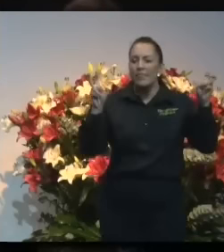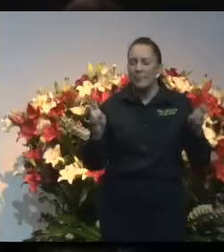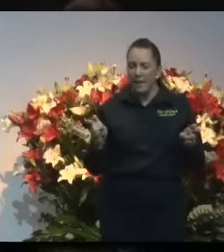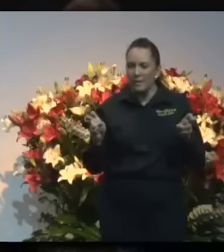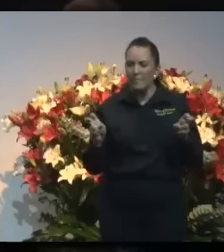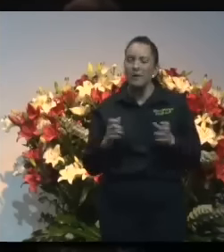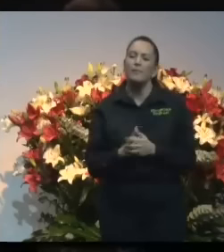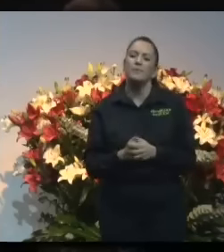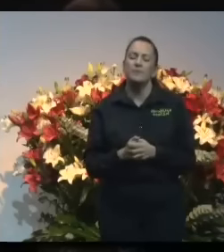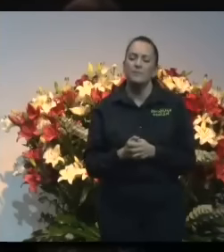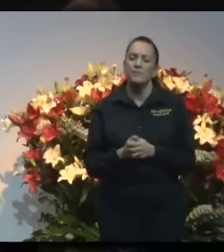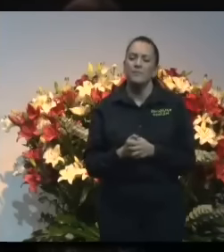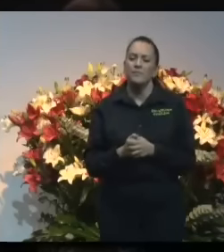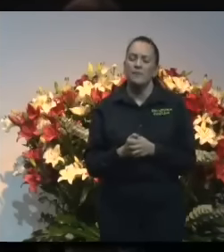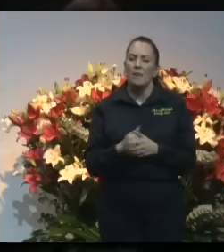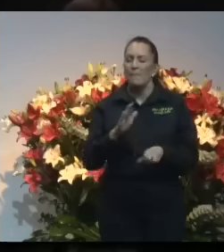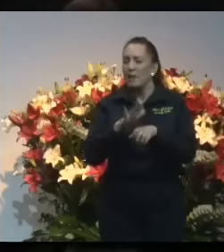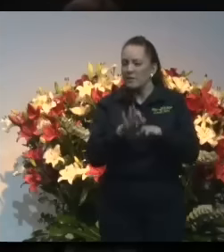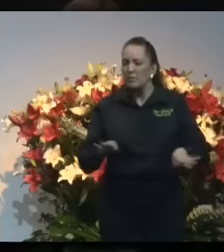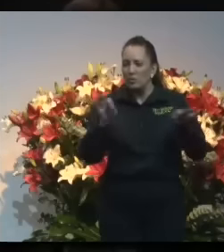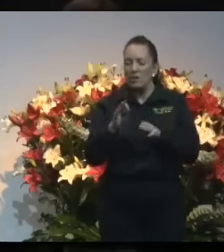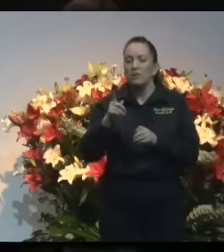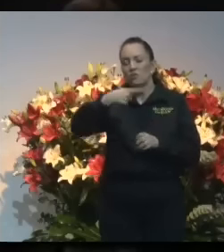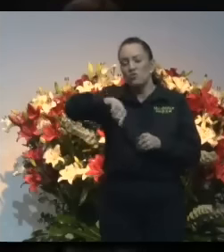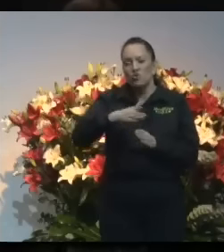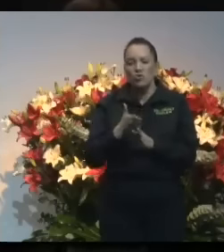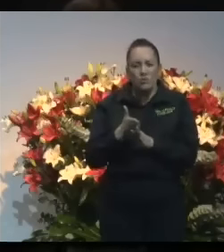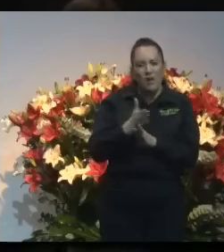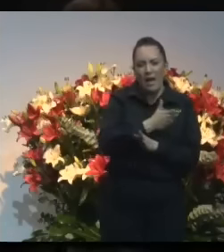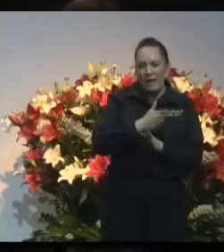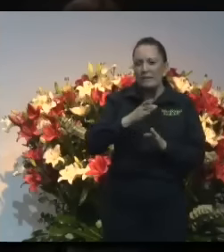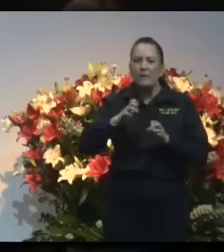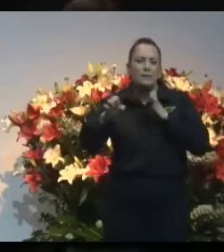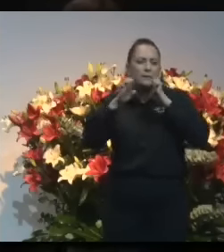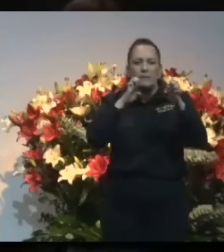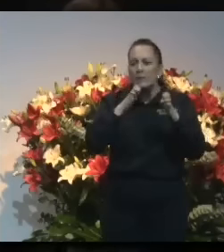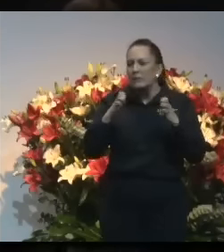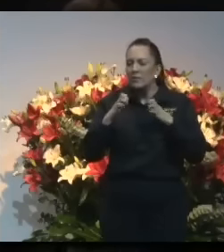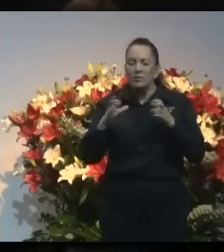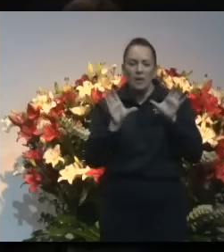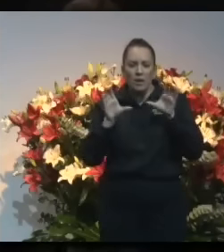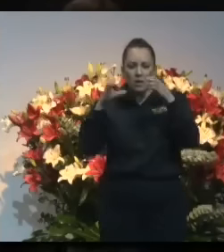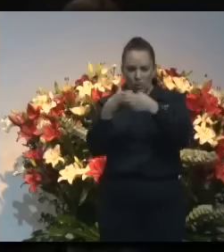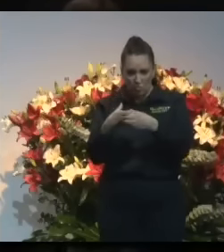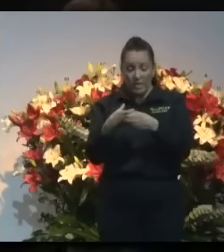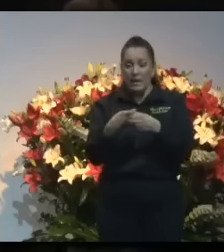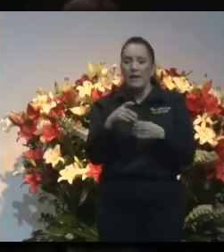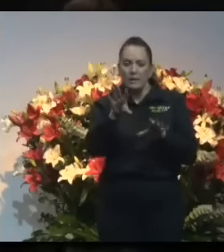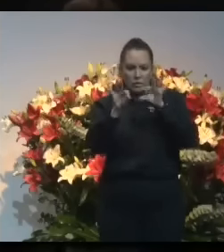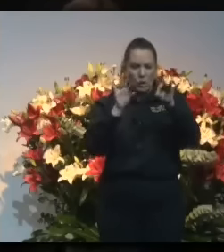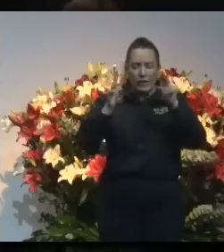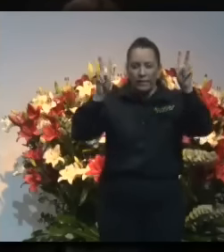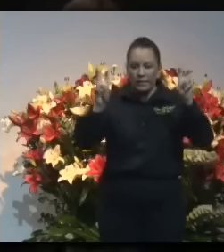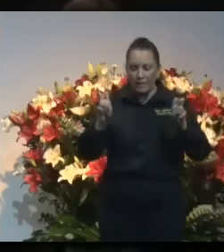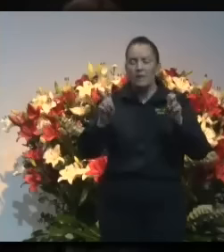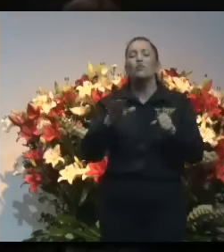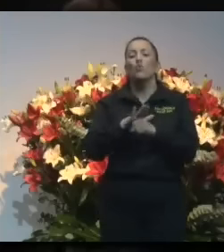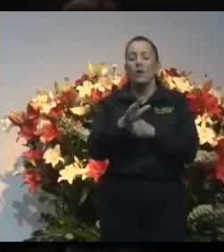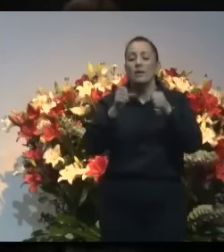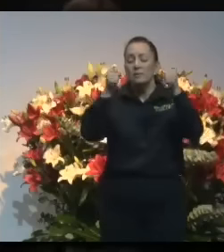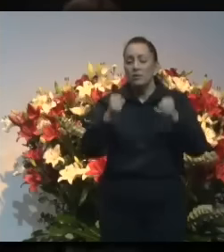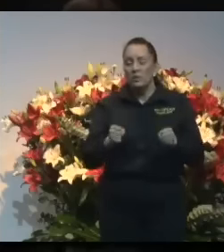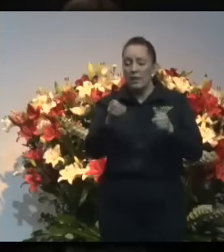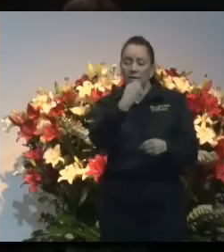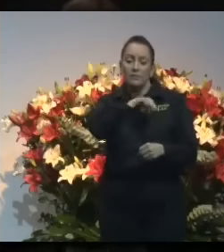temáticos que salieron en una encuesta que se le hizo a la comunidad hace unas semanas. Estos ejes temáticos son seguridad,